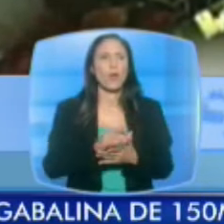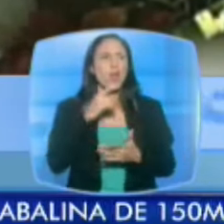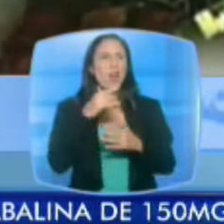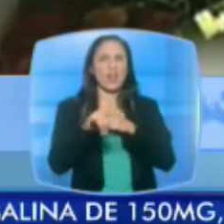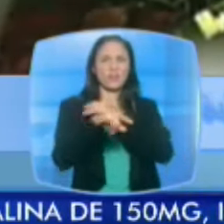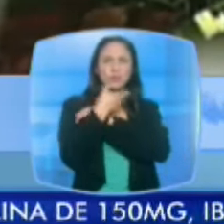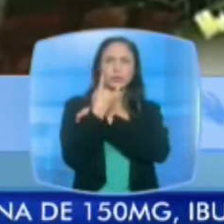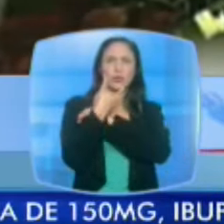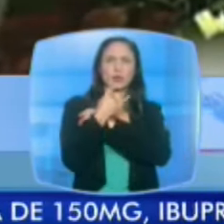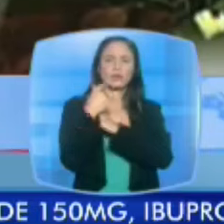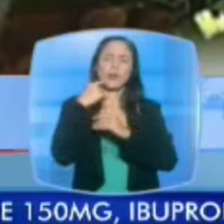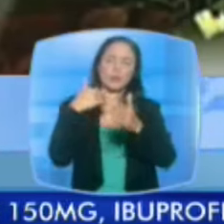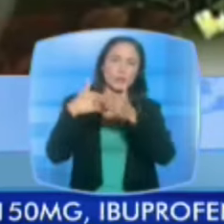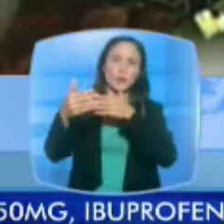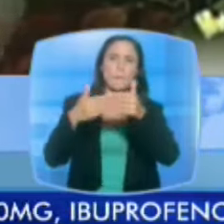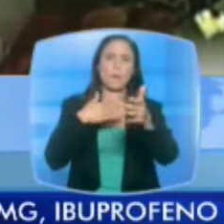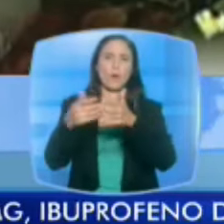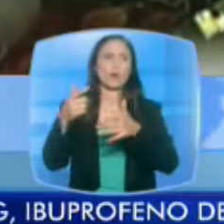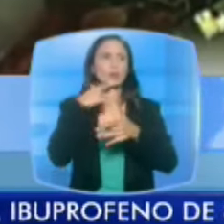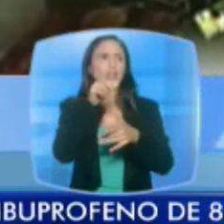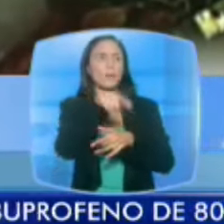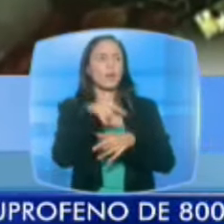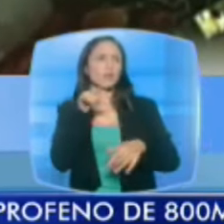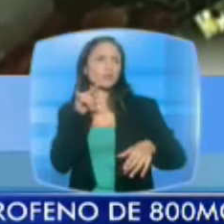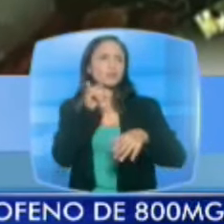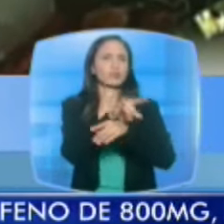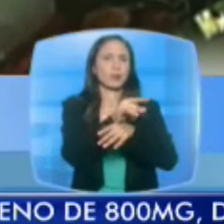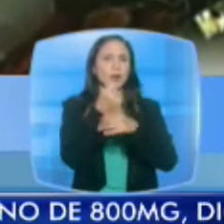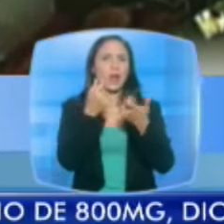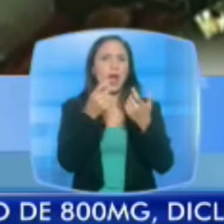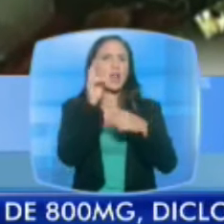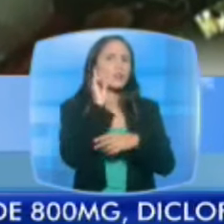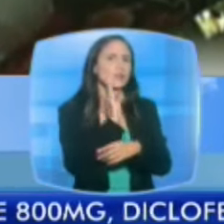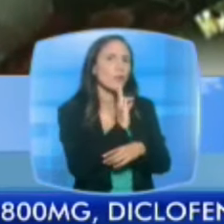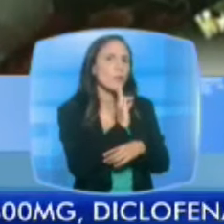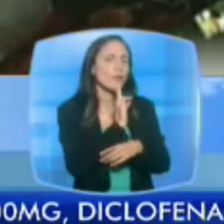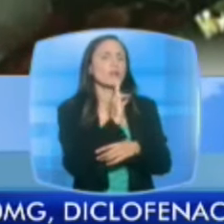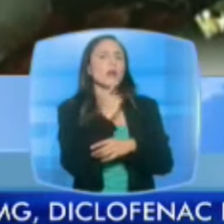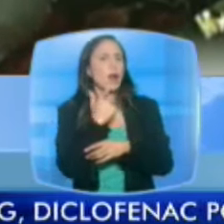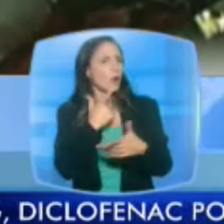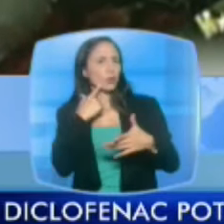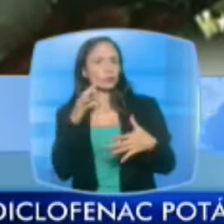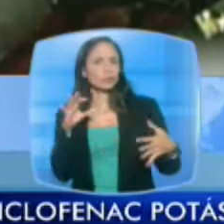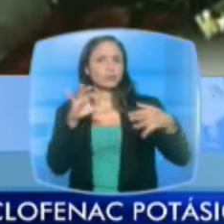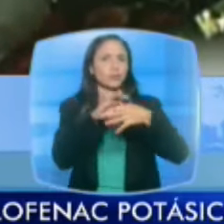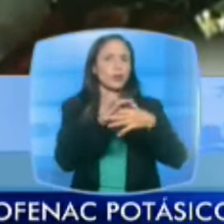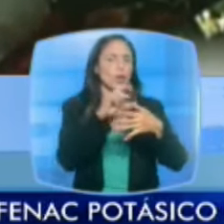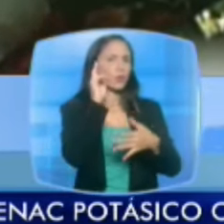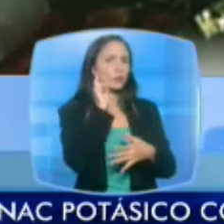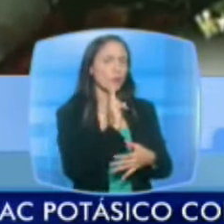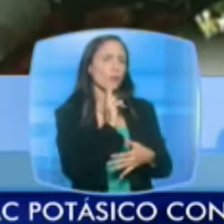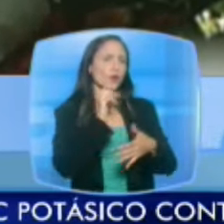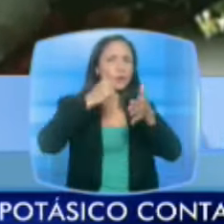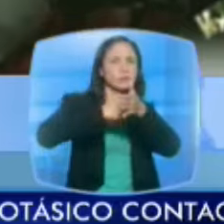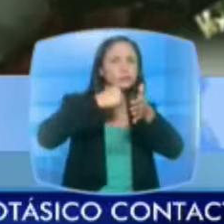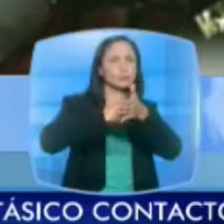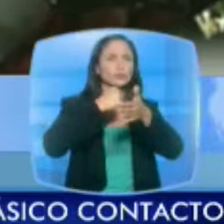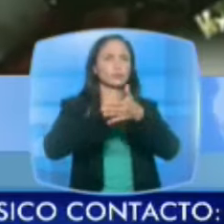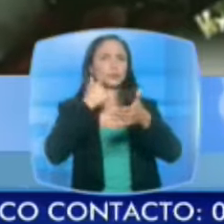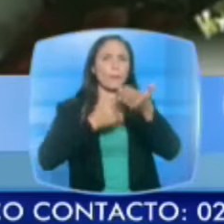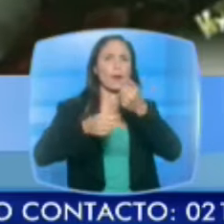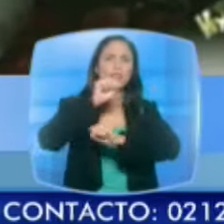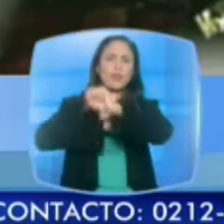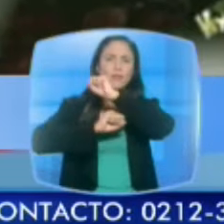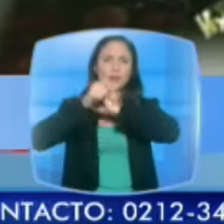traición al libertador Simón Bolívar. Y es una consecuencia directa también de